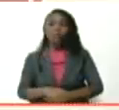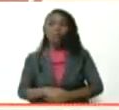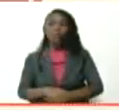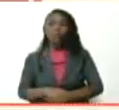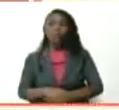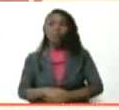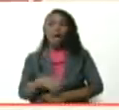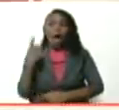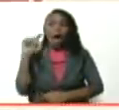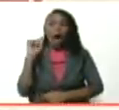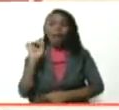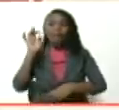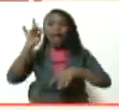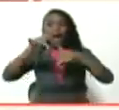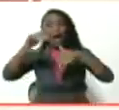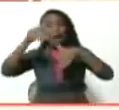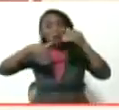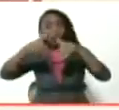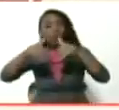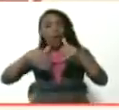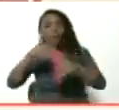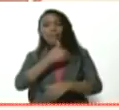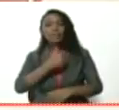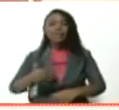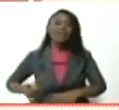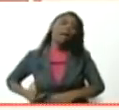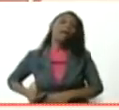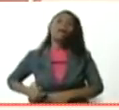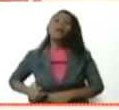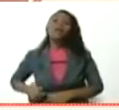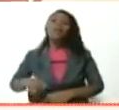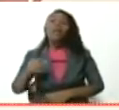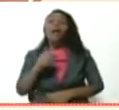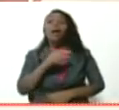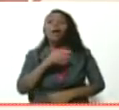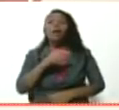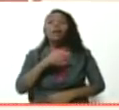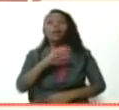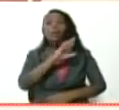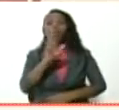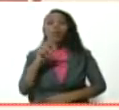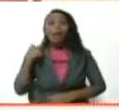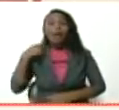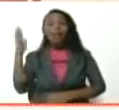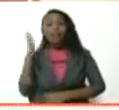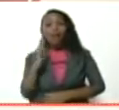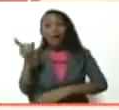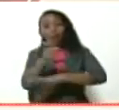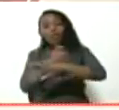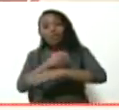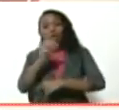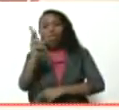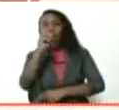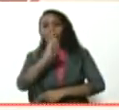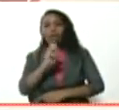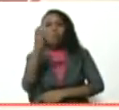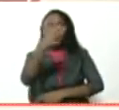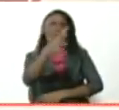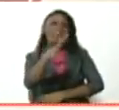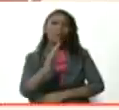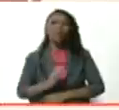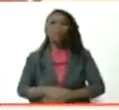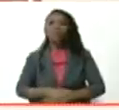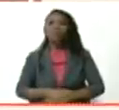2024. Tocan elecciones presidenciales a la Presidencia de la República. Vendrán las elecciones de gobernadores en 2 años, ¿verdad?